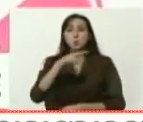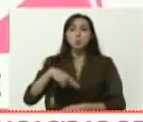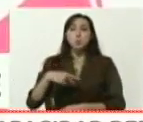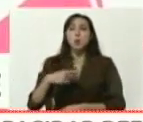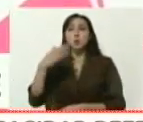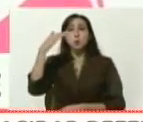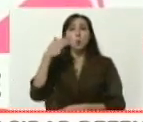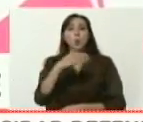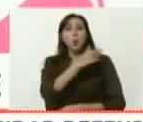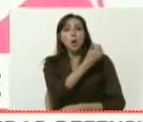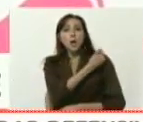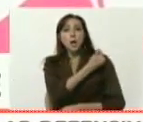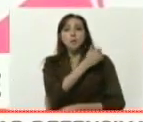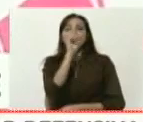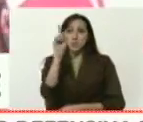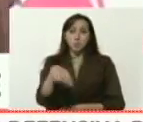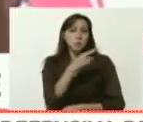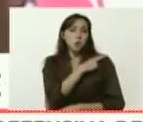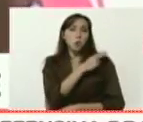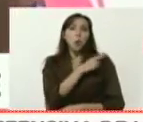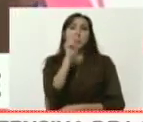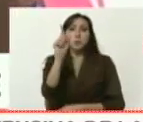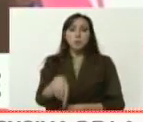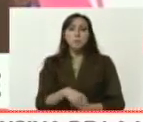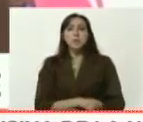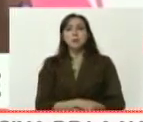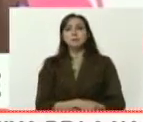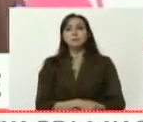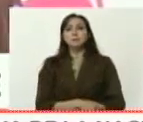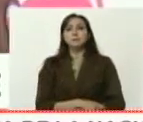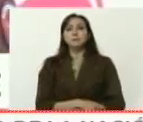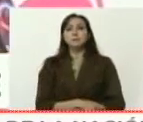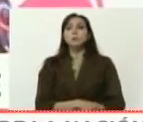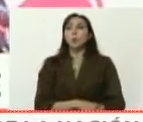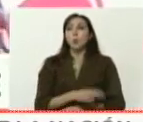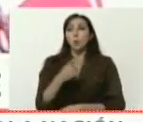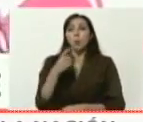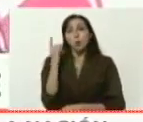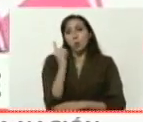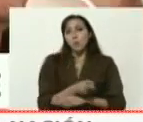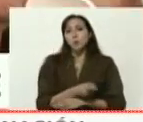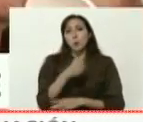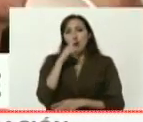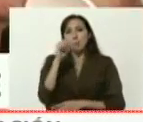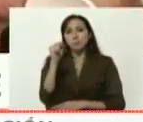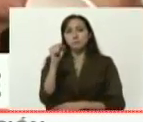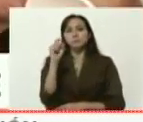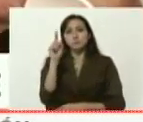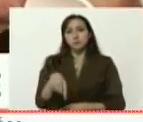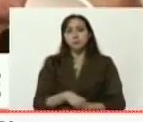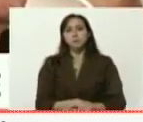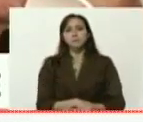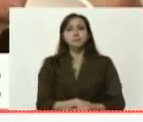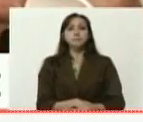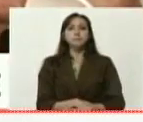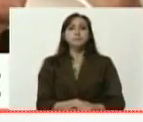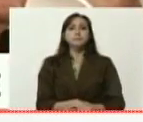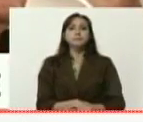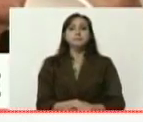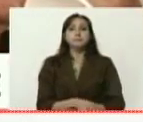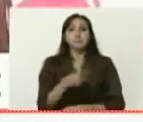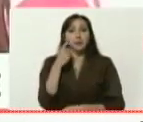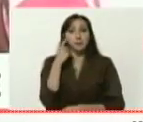Estado Mayor honorario por instrucciones de nuestro comandante en jefe. Y miren, estaba un